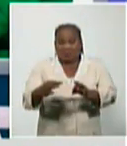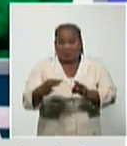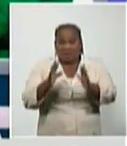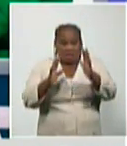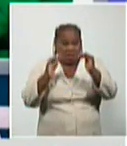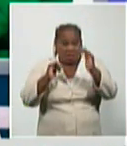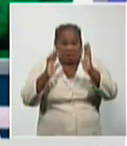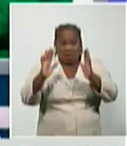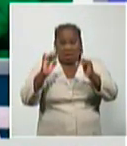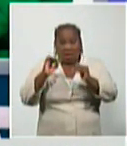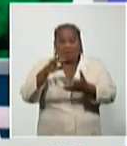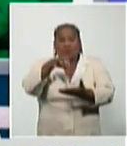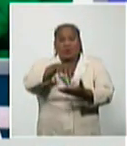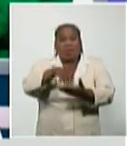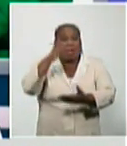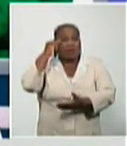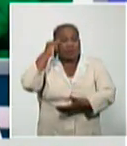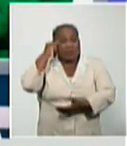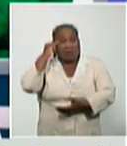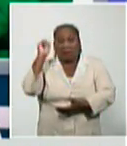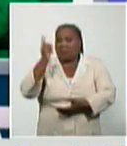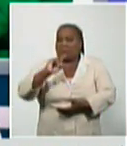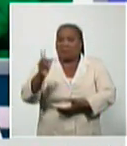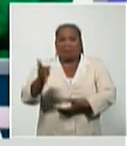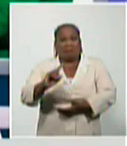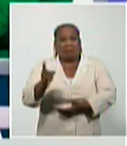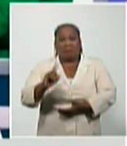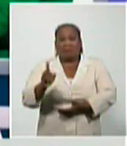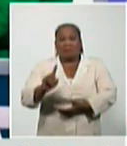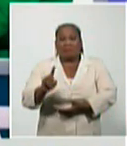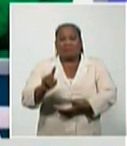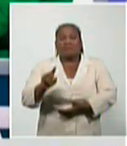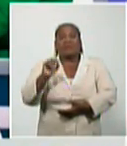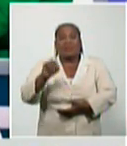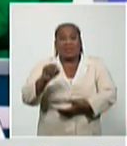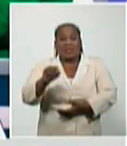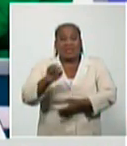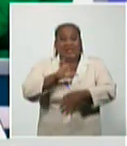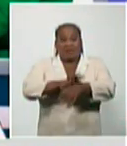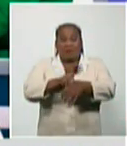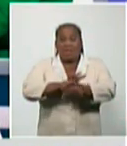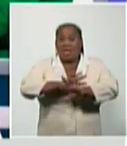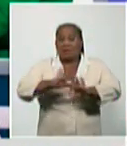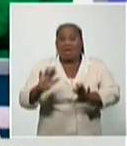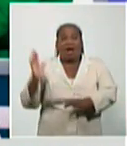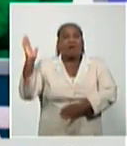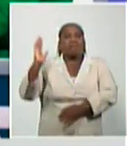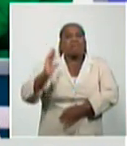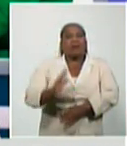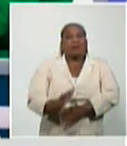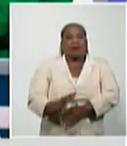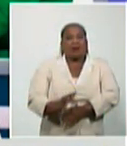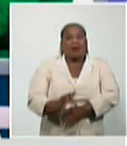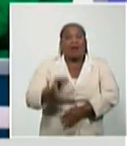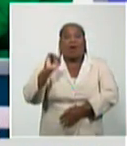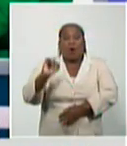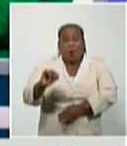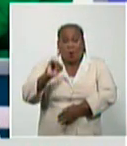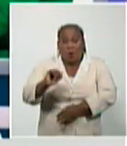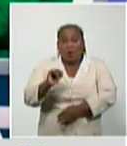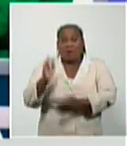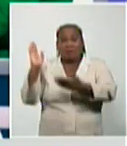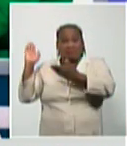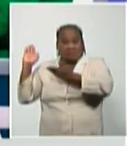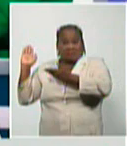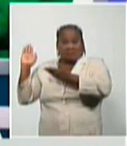ciudad cuando realmente era algo que estaba ya desbordando. Y miren hoy, de los datos que estamos hablando, un